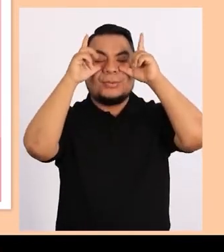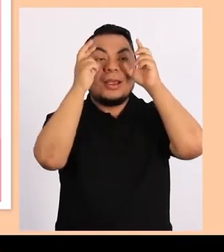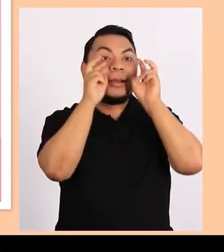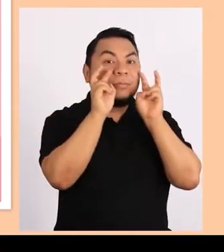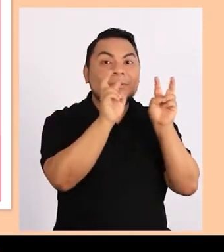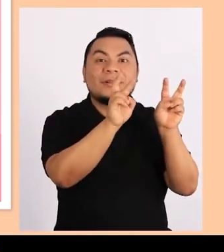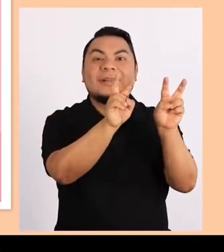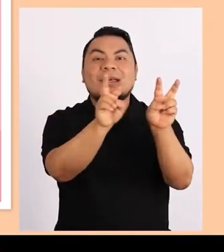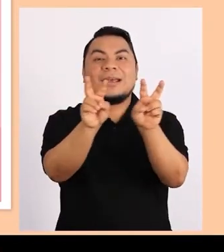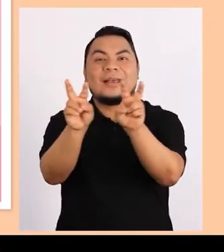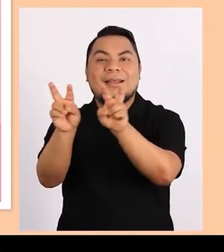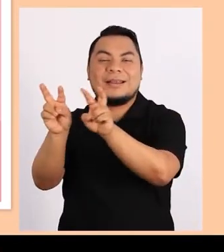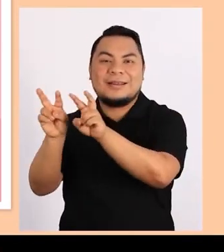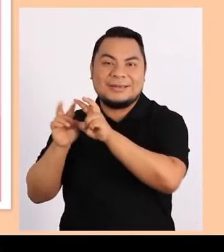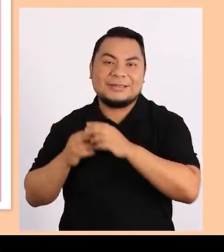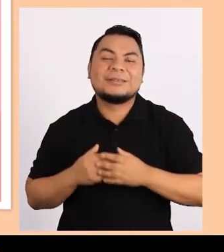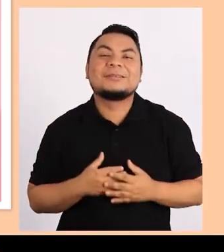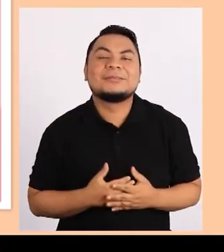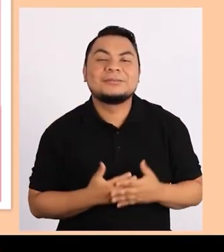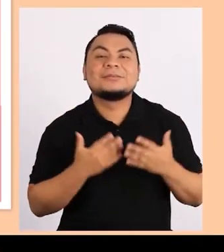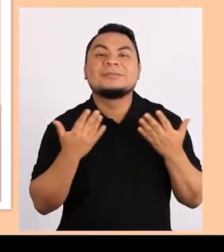ojitos.